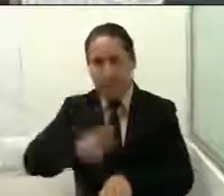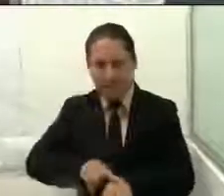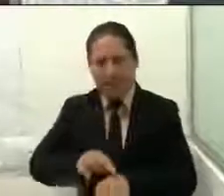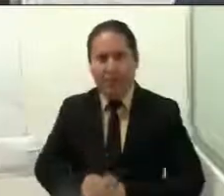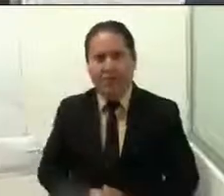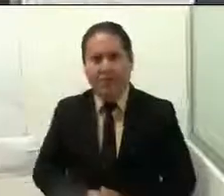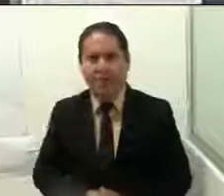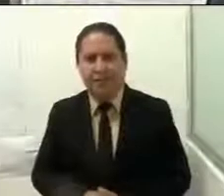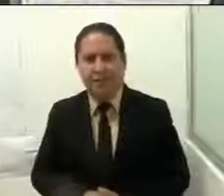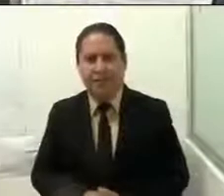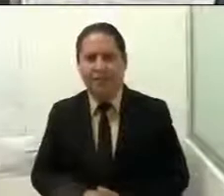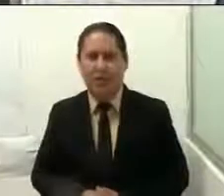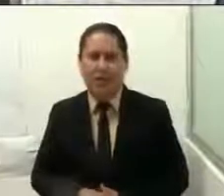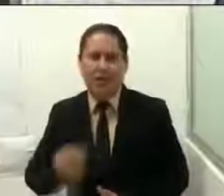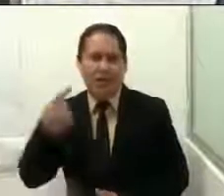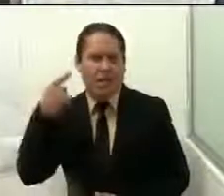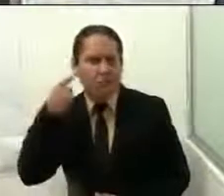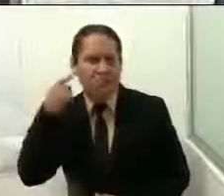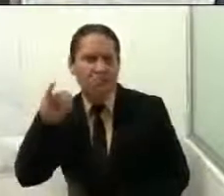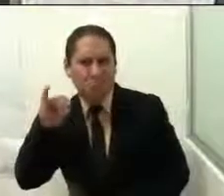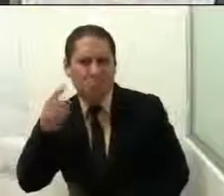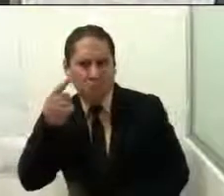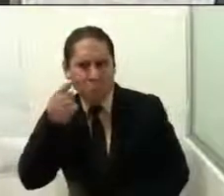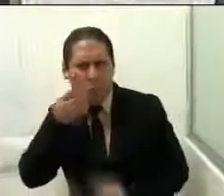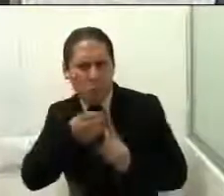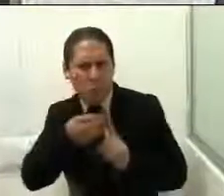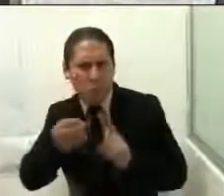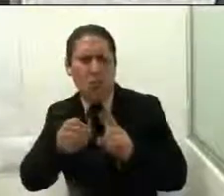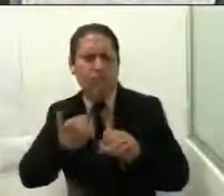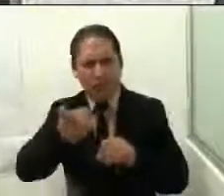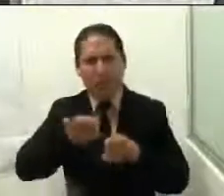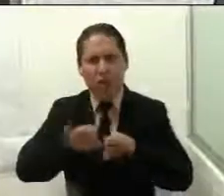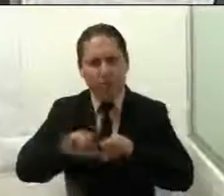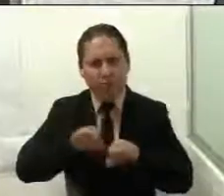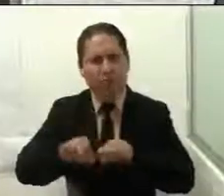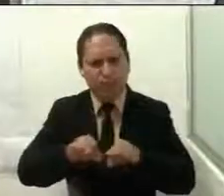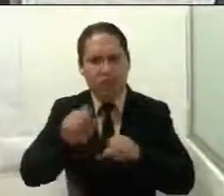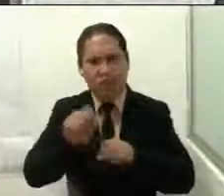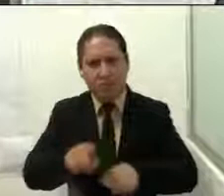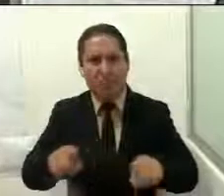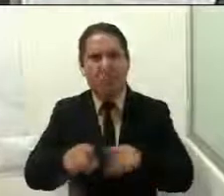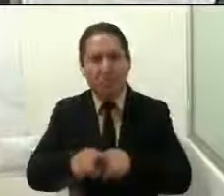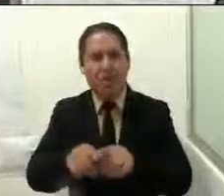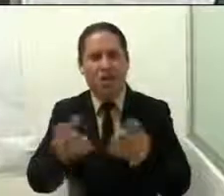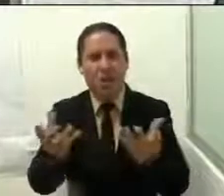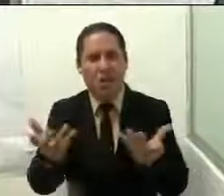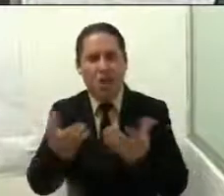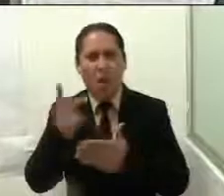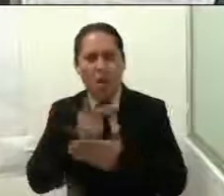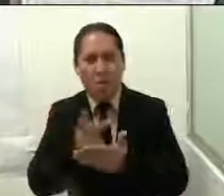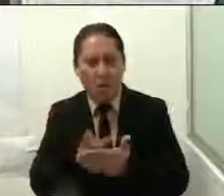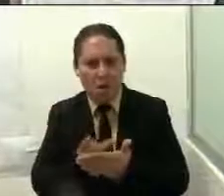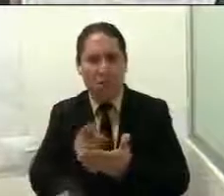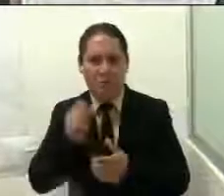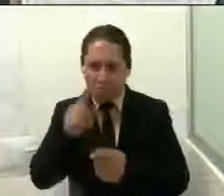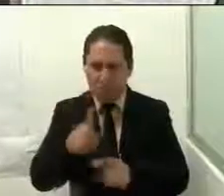y me llama mucho la atención que si se se ha trabajado en cuanto a la implementación del programa sobre todo